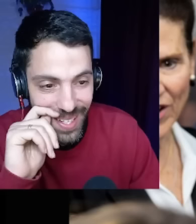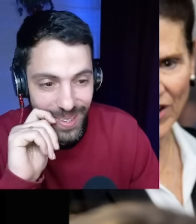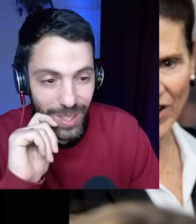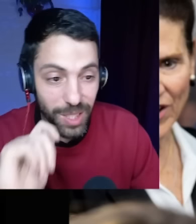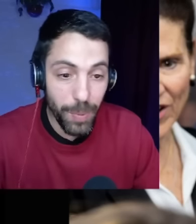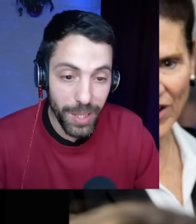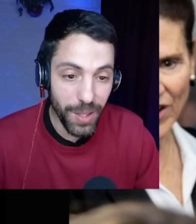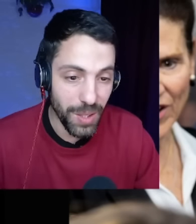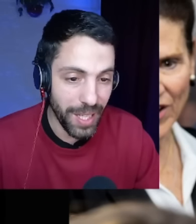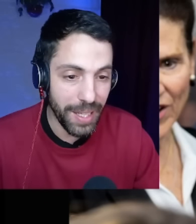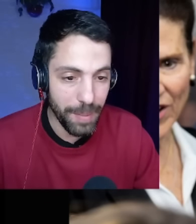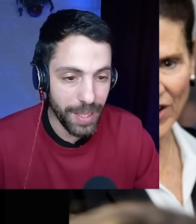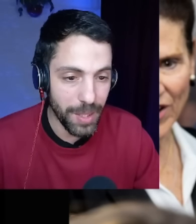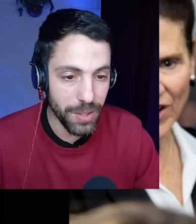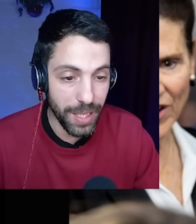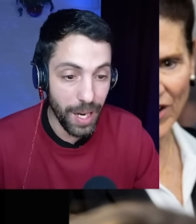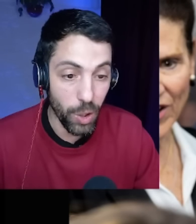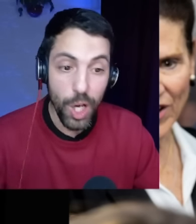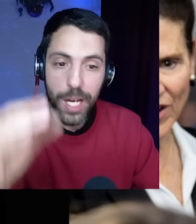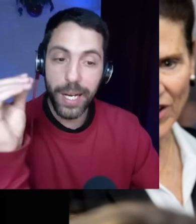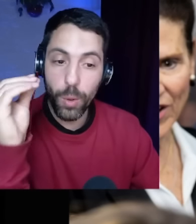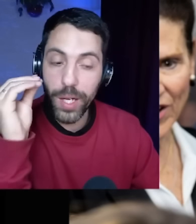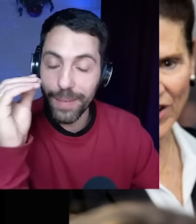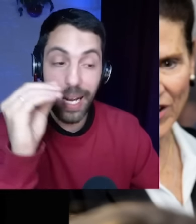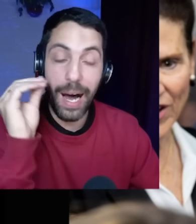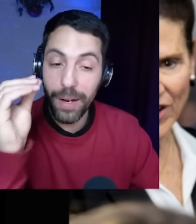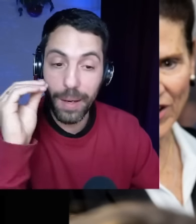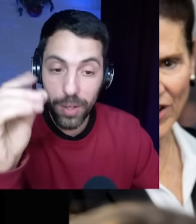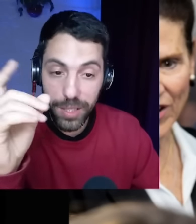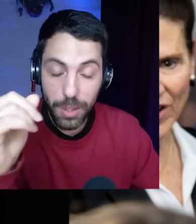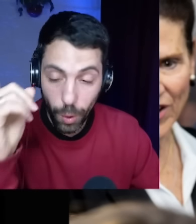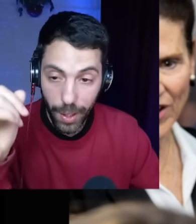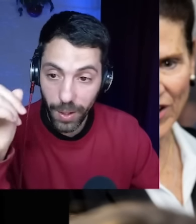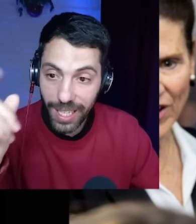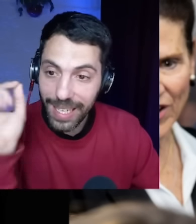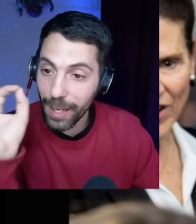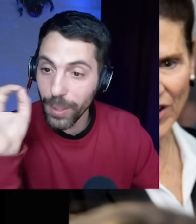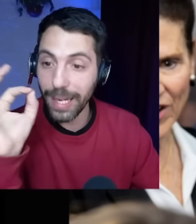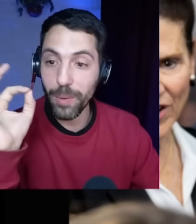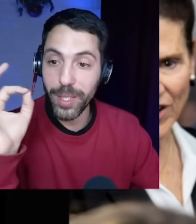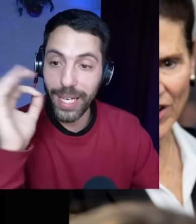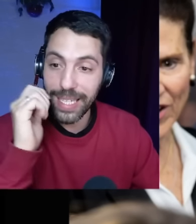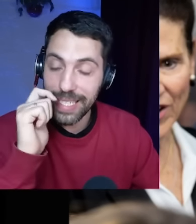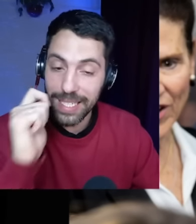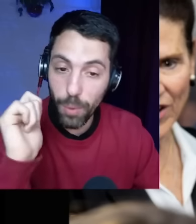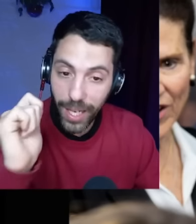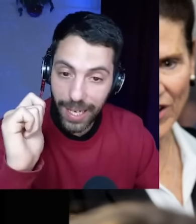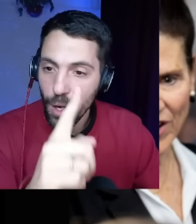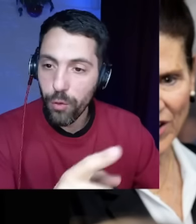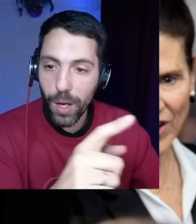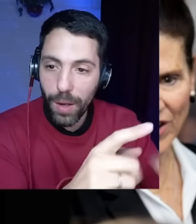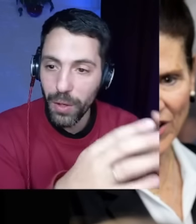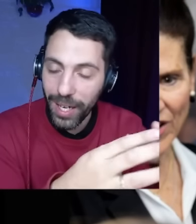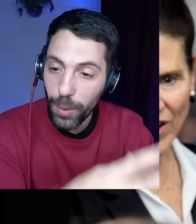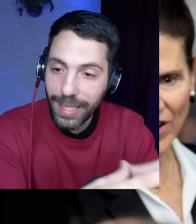más. Con los otros políticos, toneladas de medicamentos enterrados. ¿Recuerdan? Mira, ahora que me lo decís, Trueno. ¿Recuerdan el momento en el que Nayib Bukele